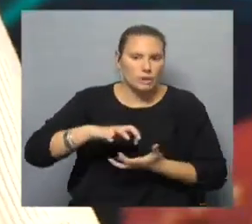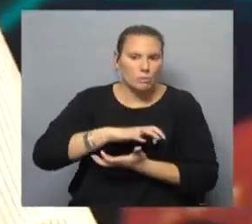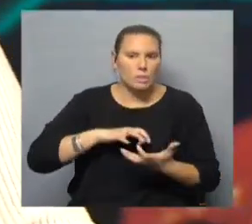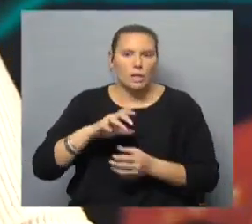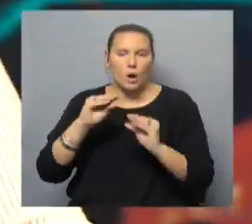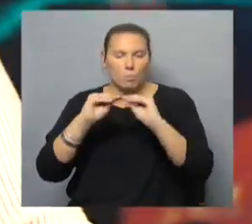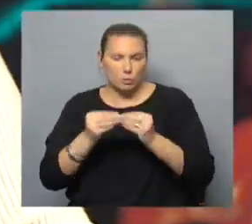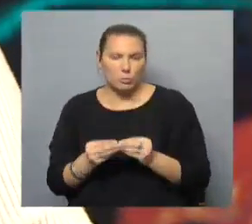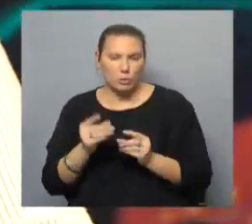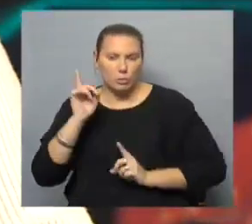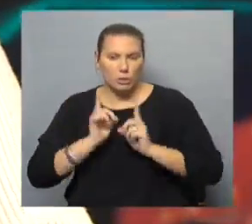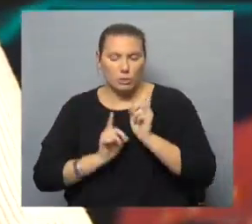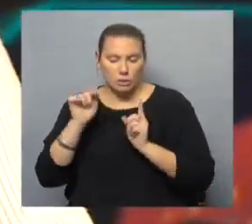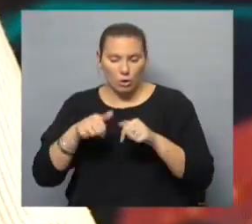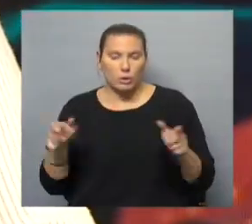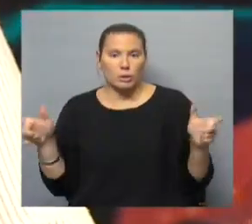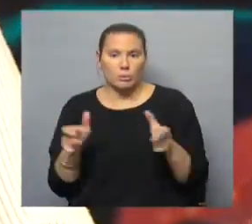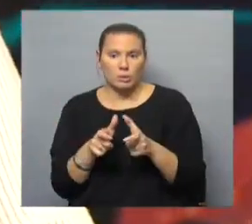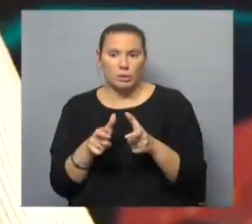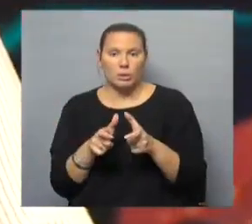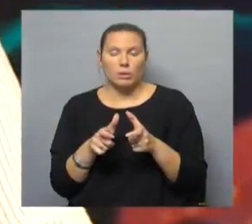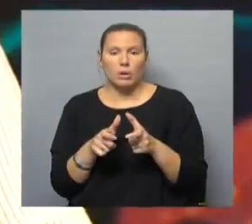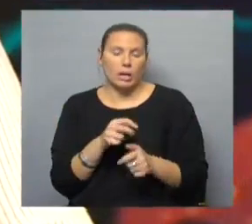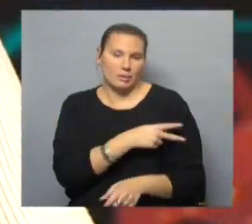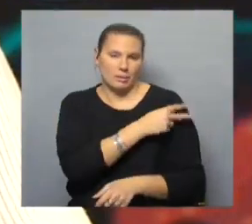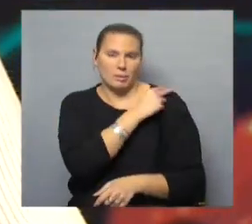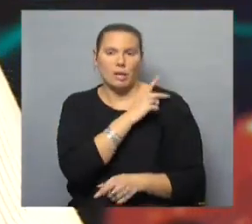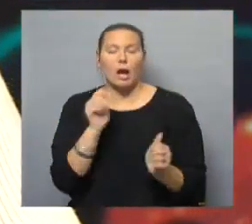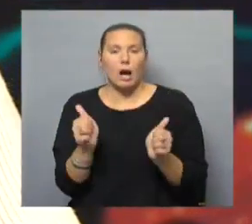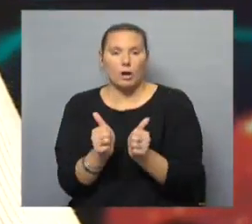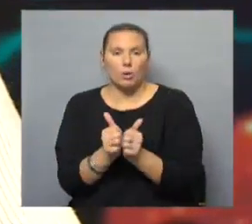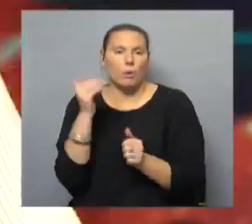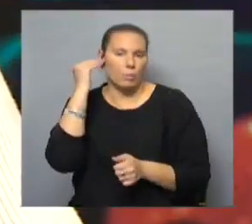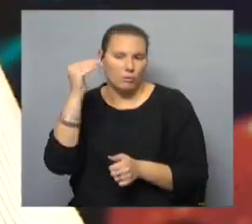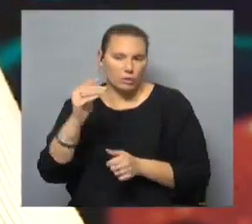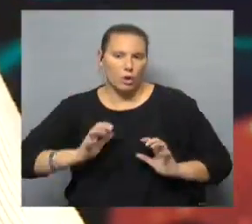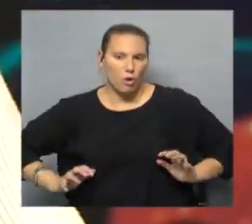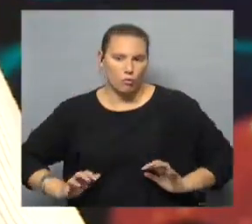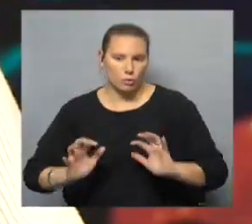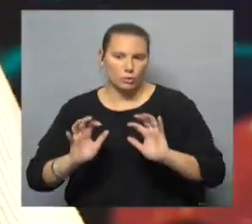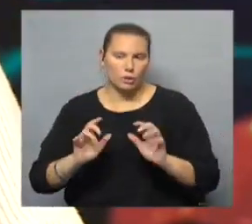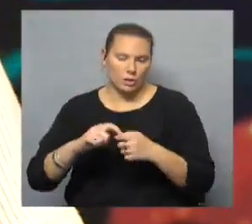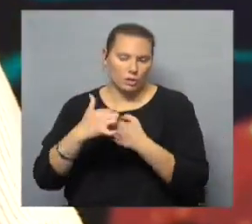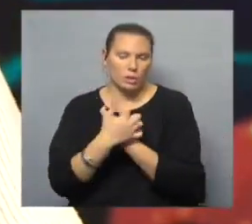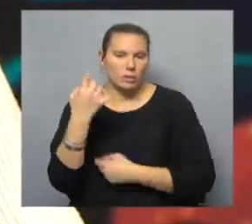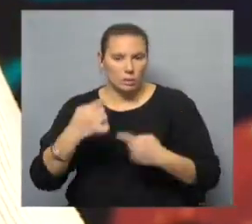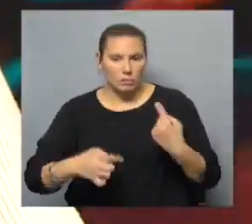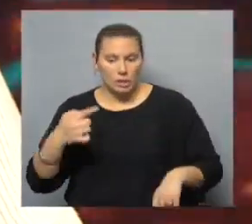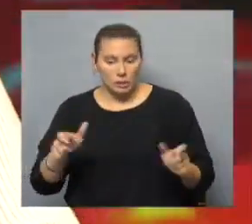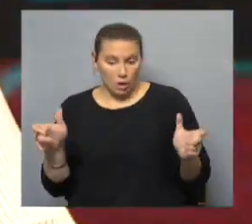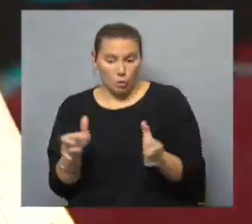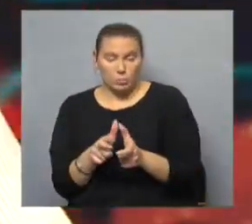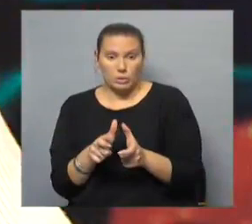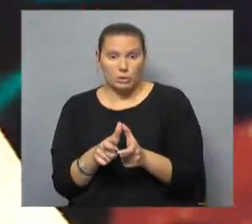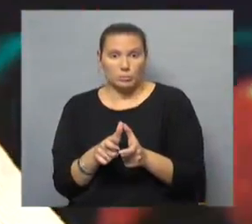la universidad. Hoy estuvo reunido con el rector, acompañado de docentes y funcionarios de los gremios, en esta comisión,